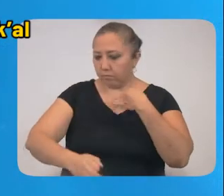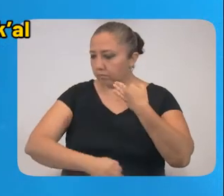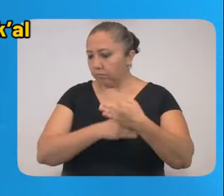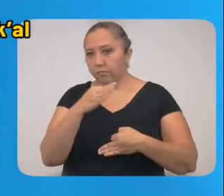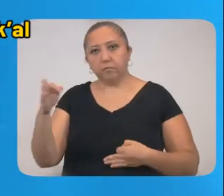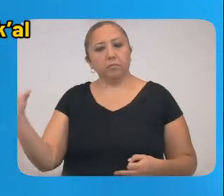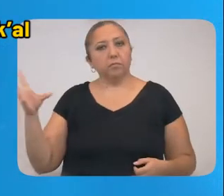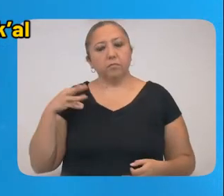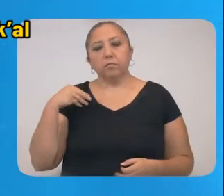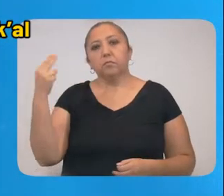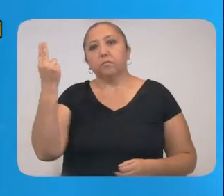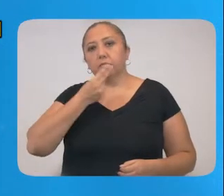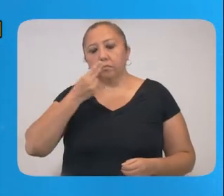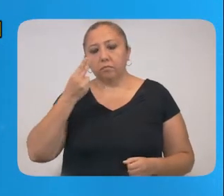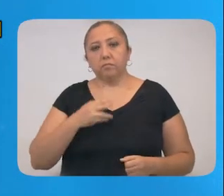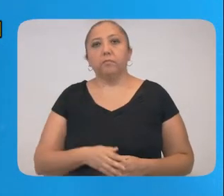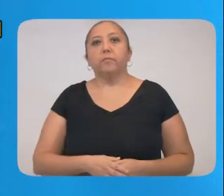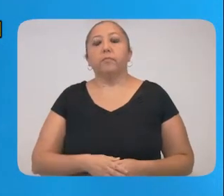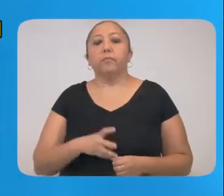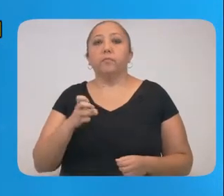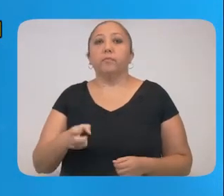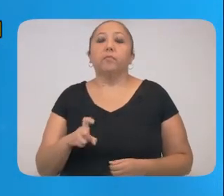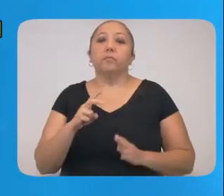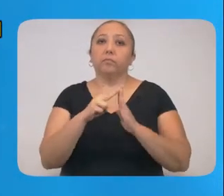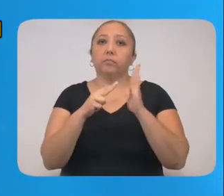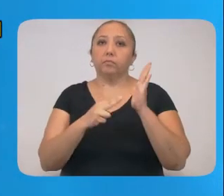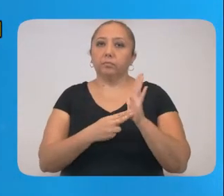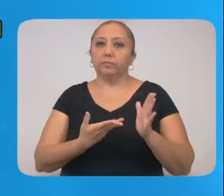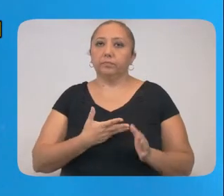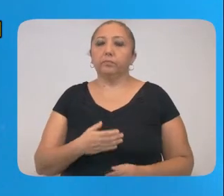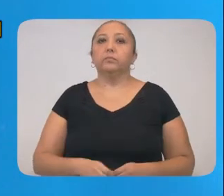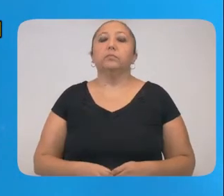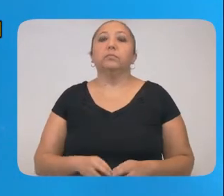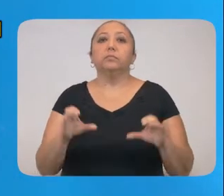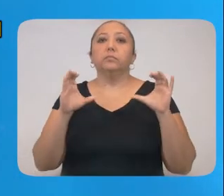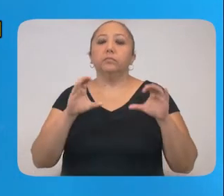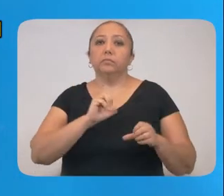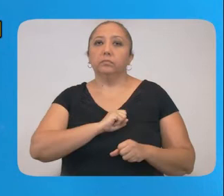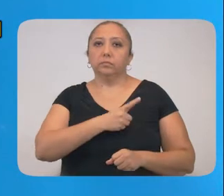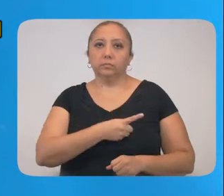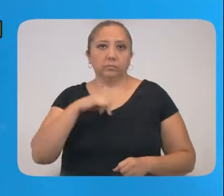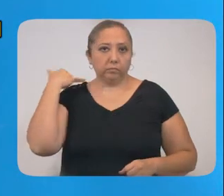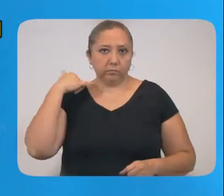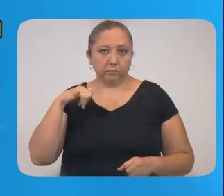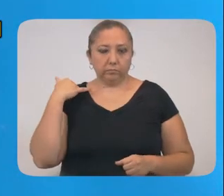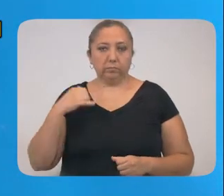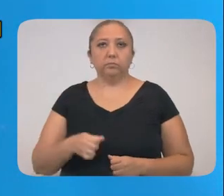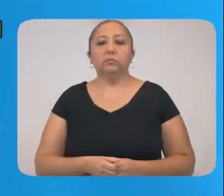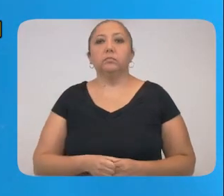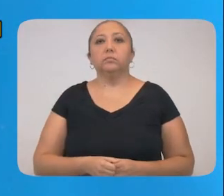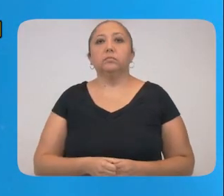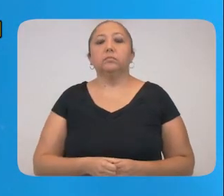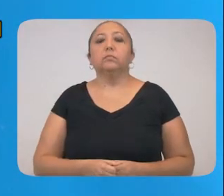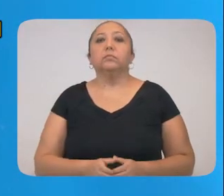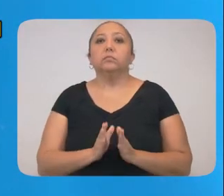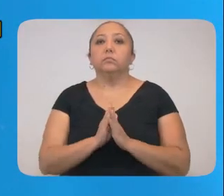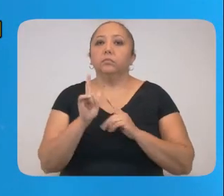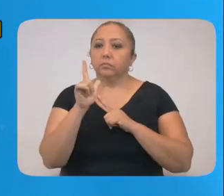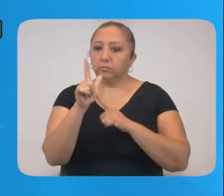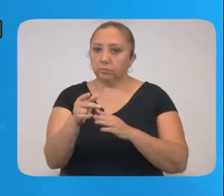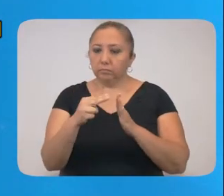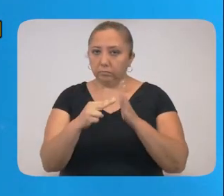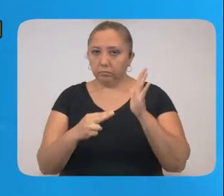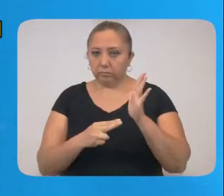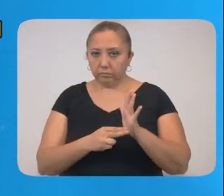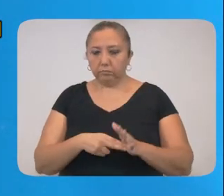los contagiados que lo requieran. Estas medidas tienen como objetivo proteger la salud de los yucatecos. Los invitamos a seguirlas de